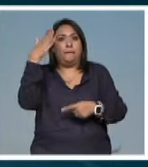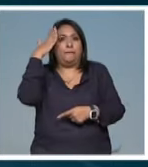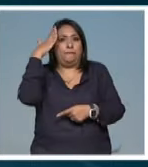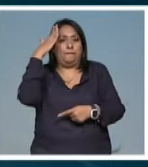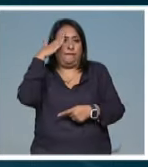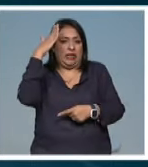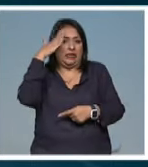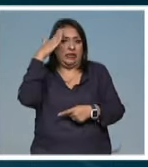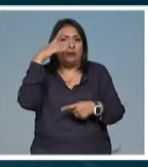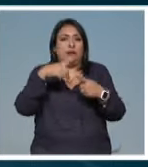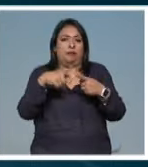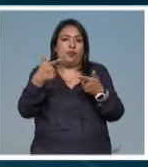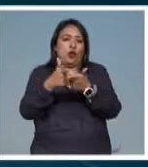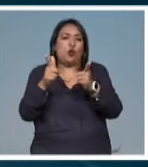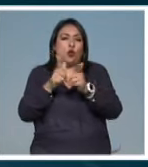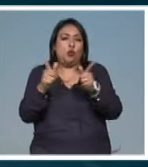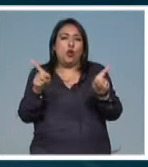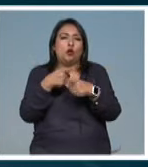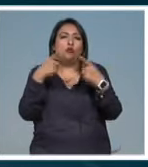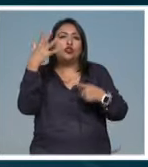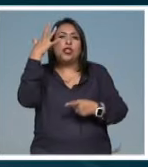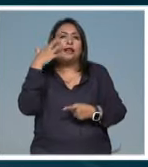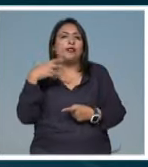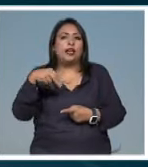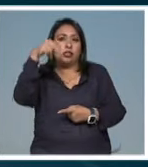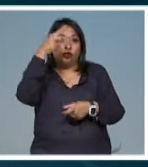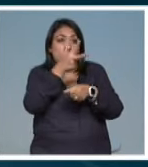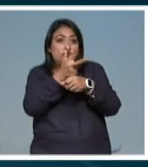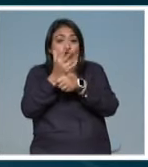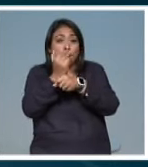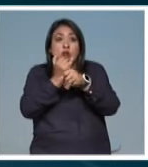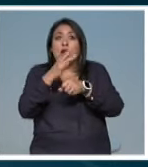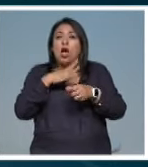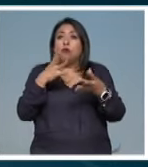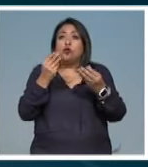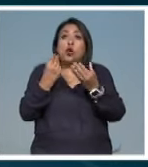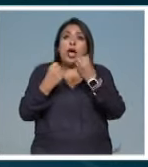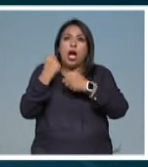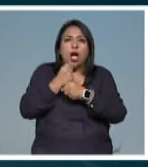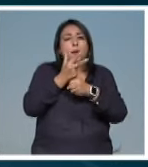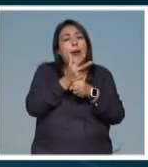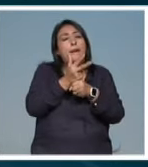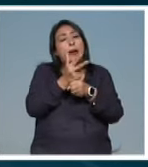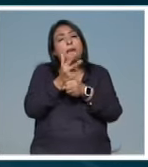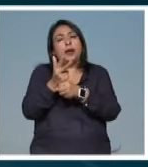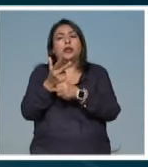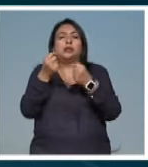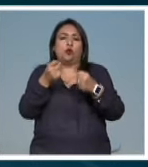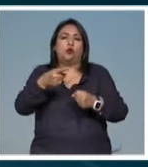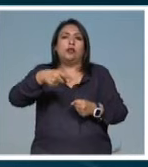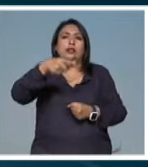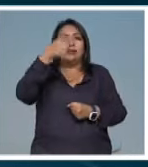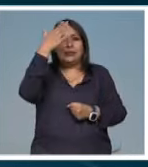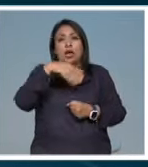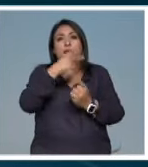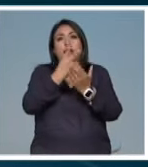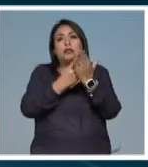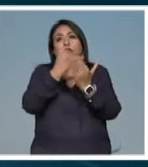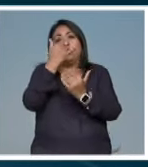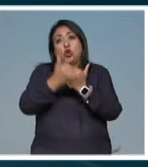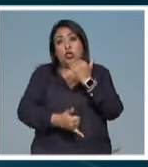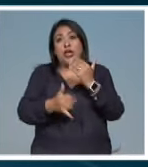protagonistas, que son los Tigres del Norte. Es un documental que tiene muchos años haciéndose. Estoy segura que sabes que es un proyecto